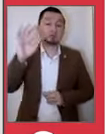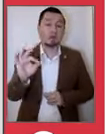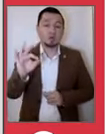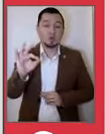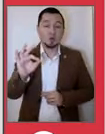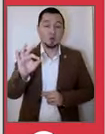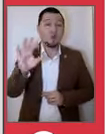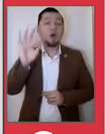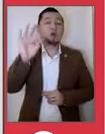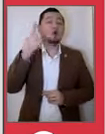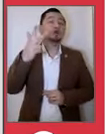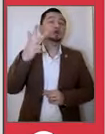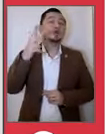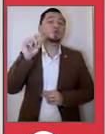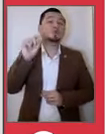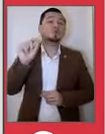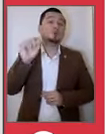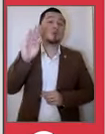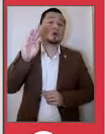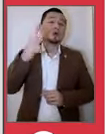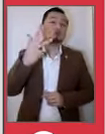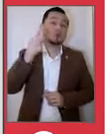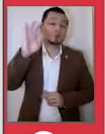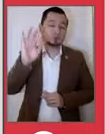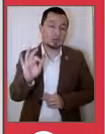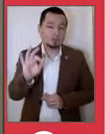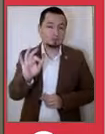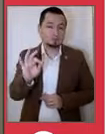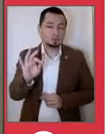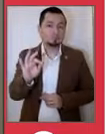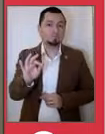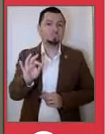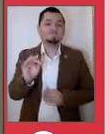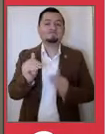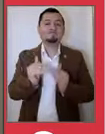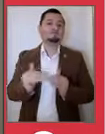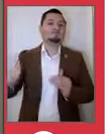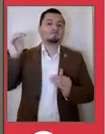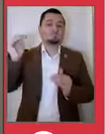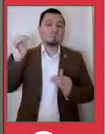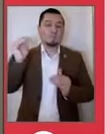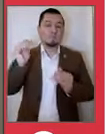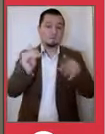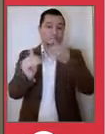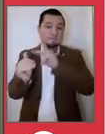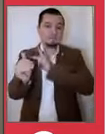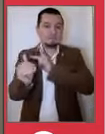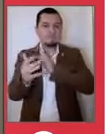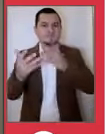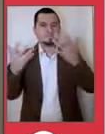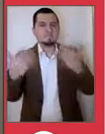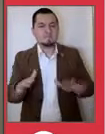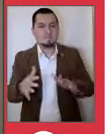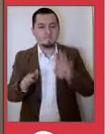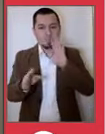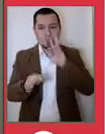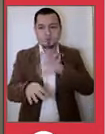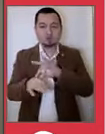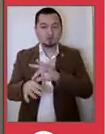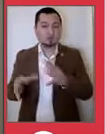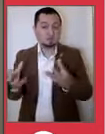positividad 48.98 por ciento es decir el crecimiento en la positividad también es marcado